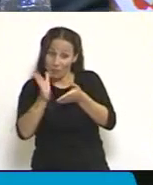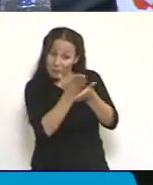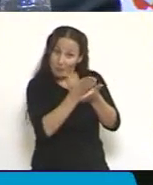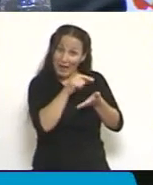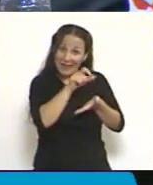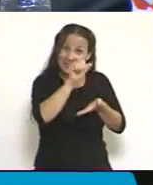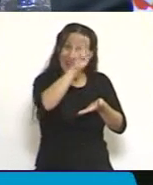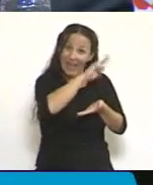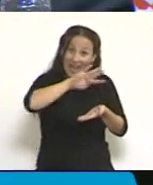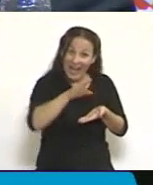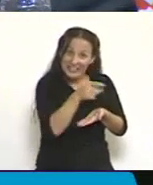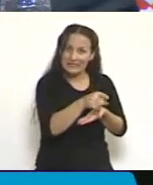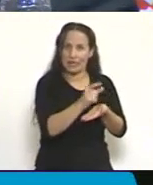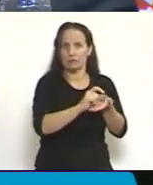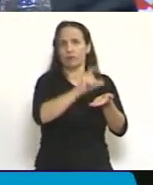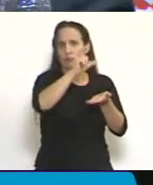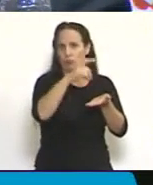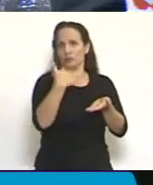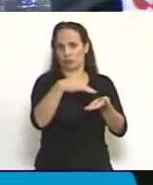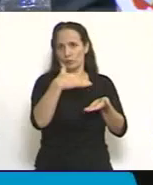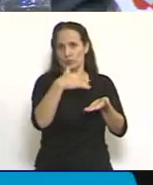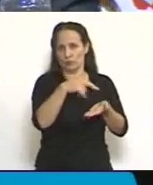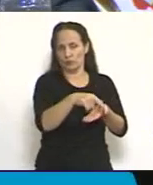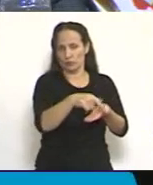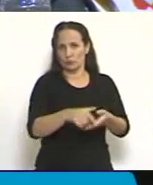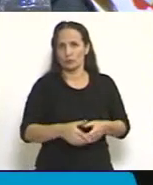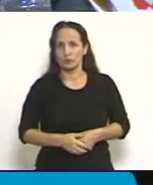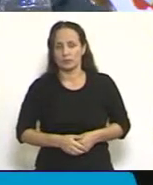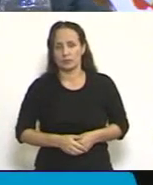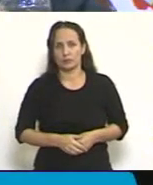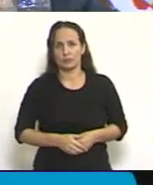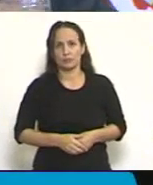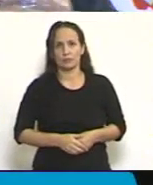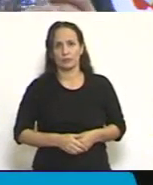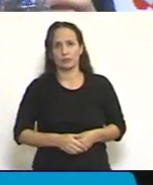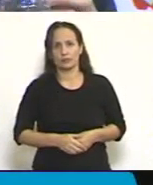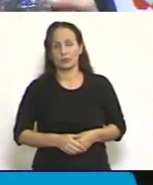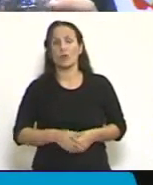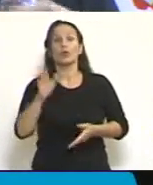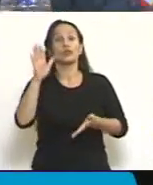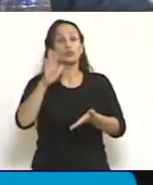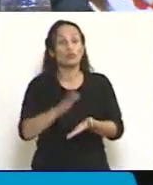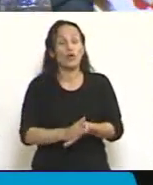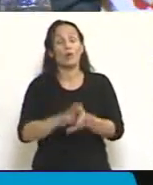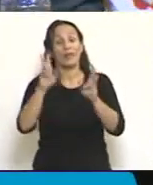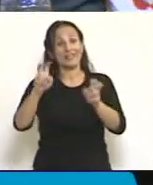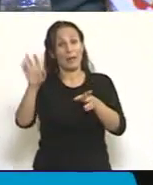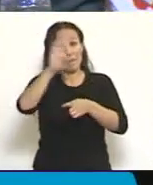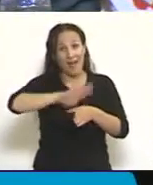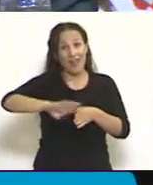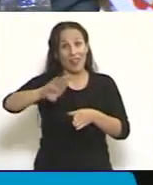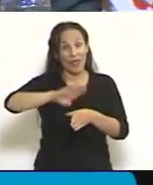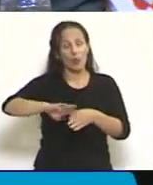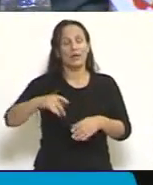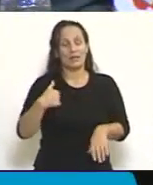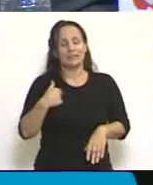tener que pagarse, ni tampoco existe, ni tampoco es posible emitir una opinión fundada sobre